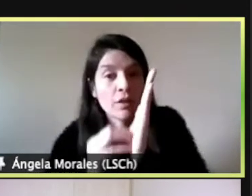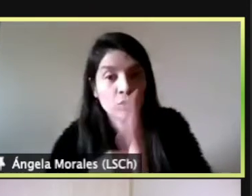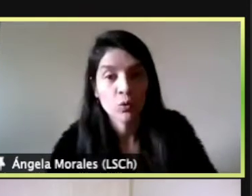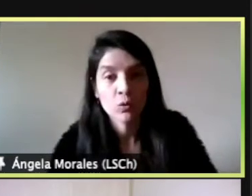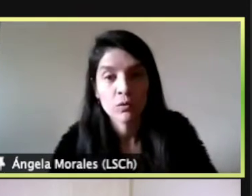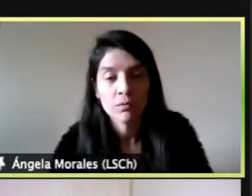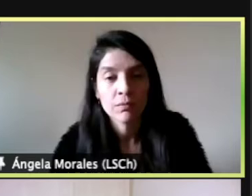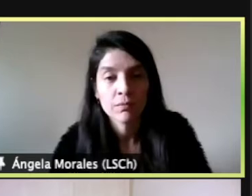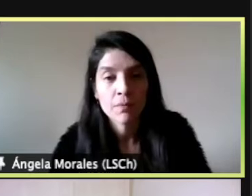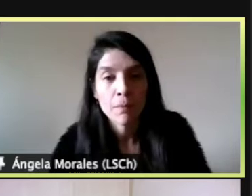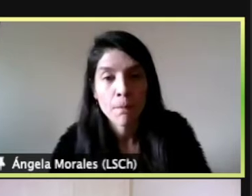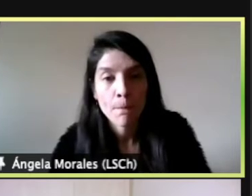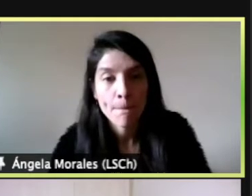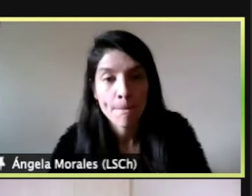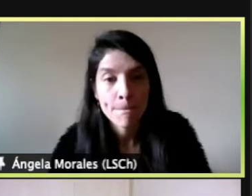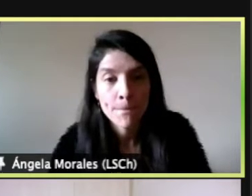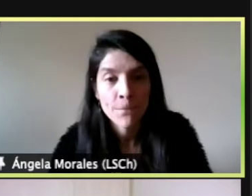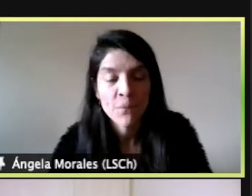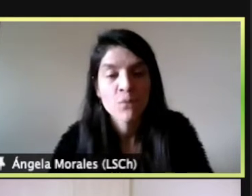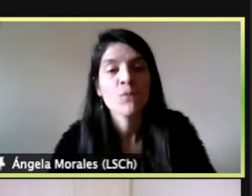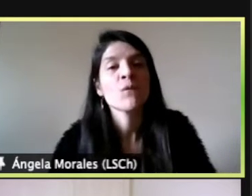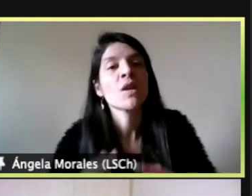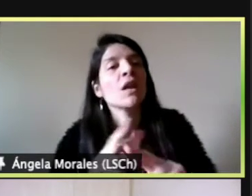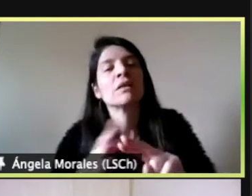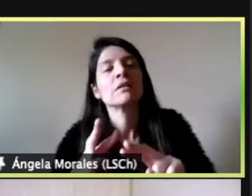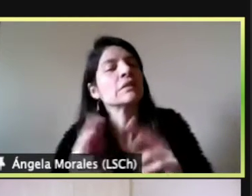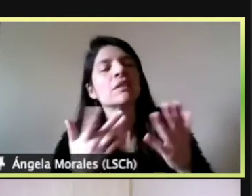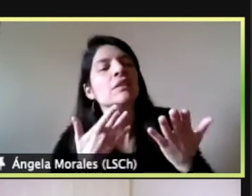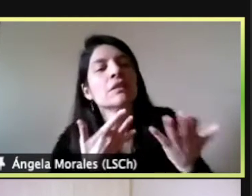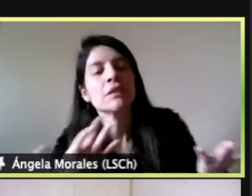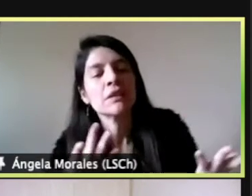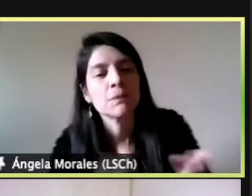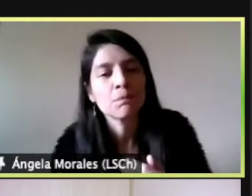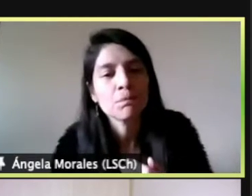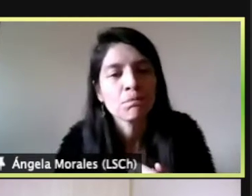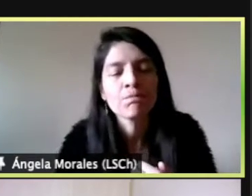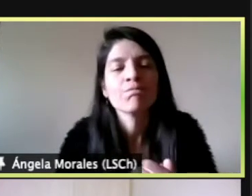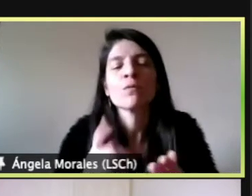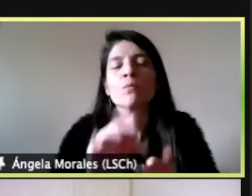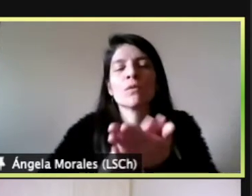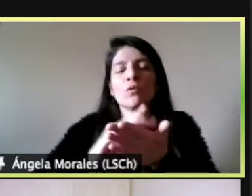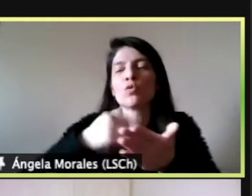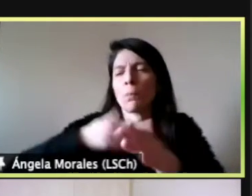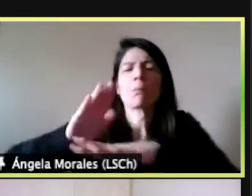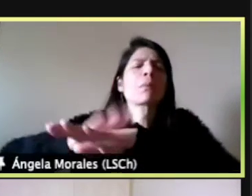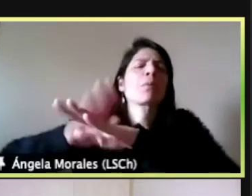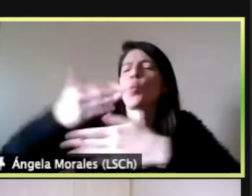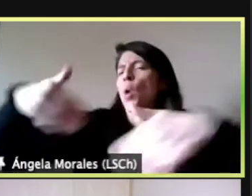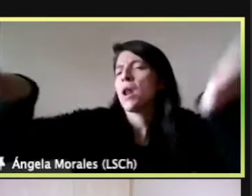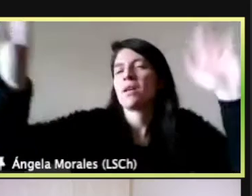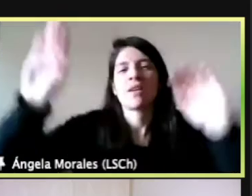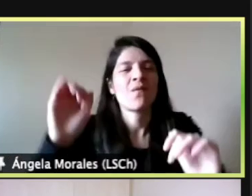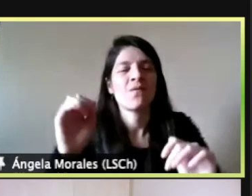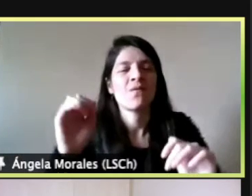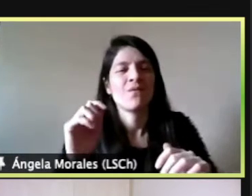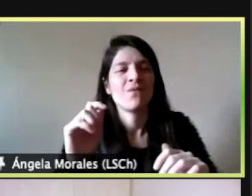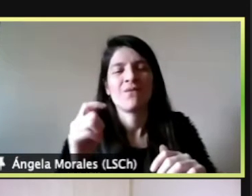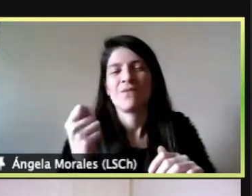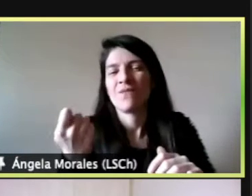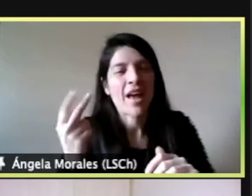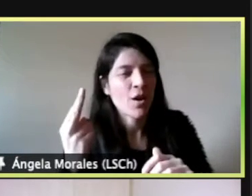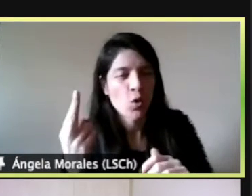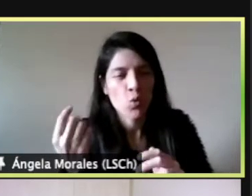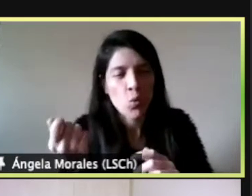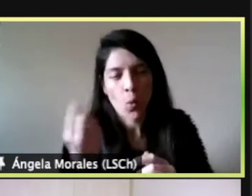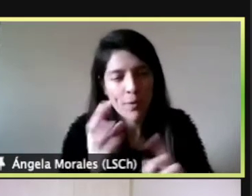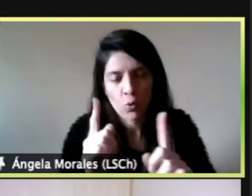Y lo que voy a hacer es que en vez de permitir cualquier valor, yo solamente voy a permitir una lista. ¿Ya? Y esta lista me va a